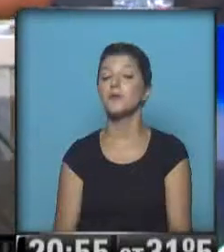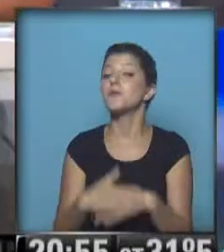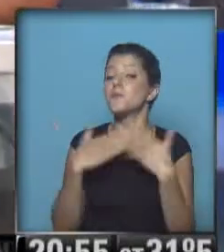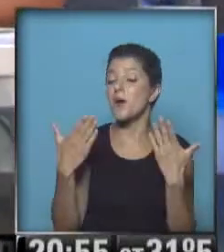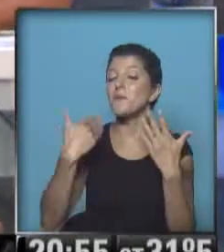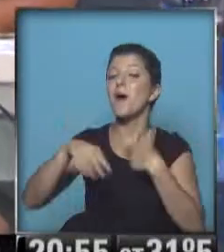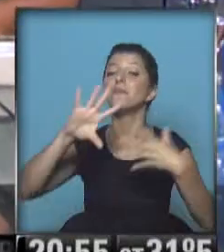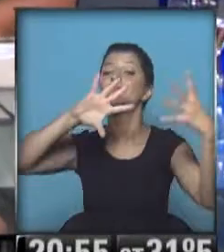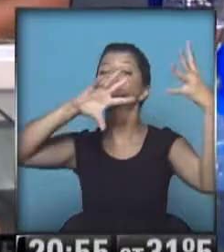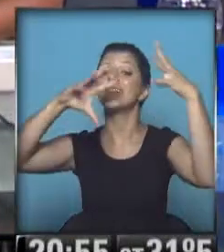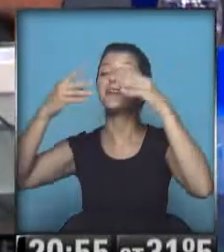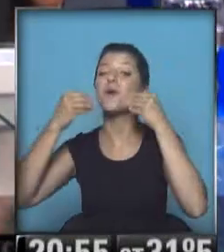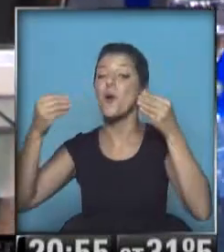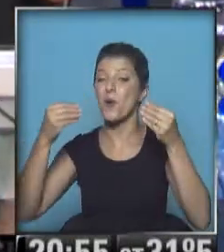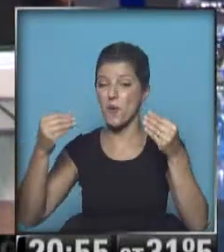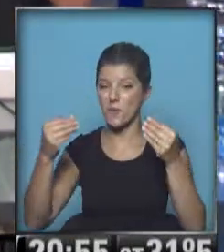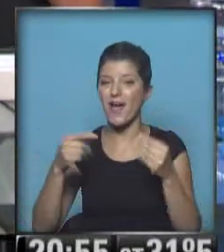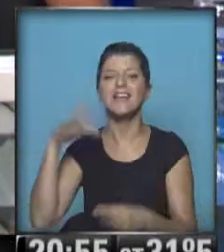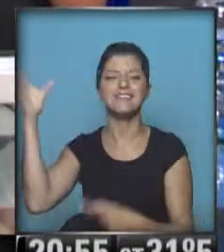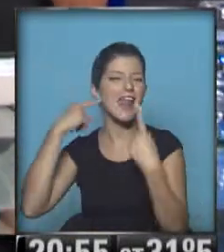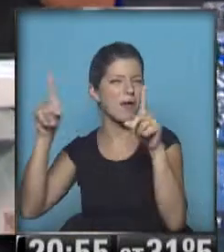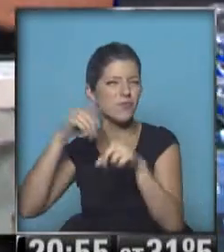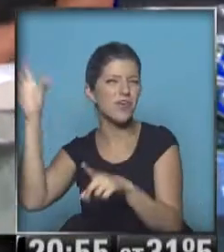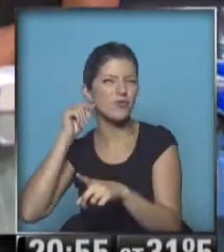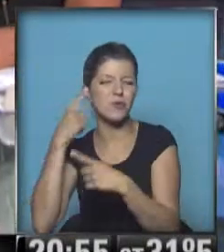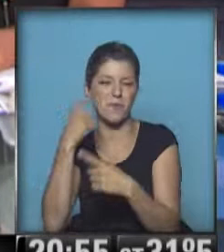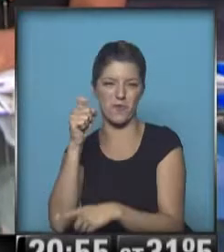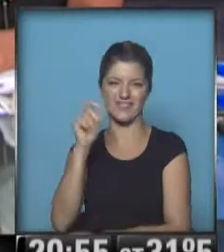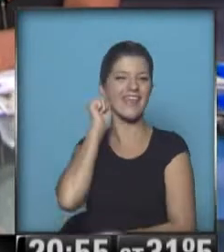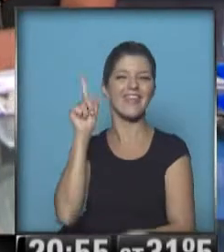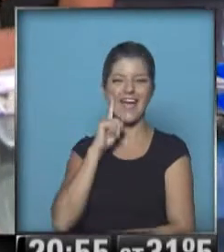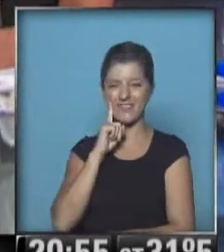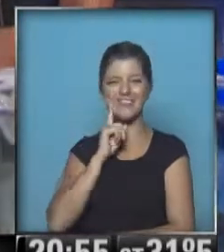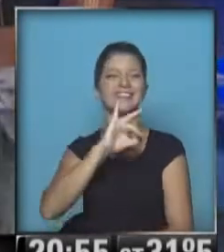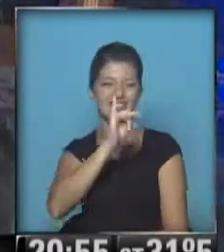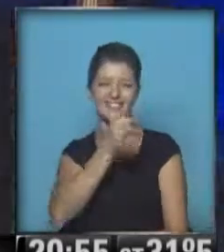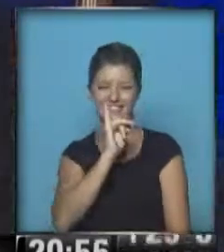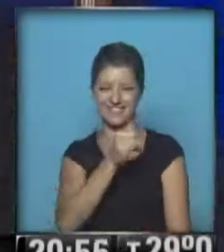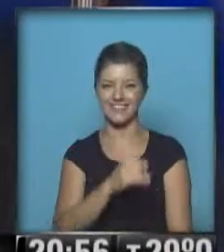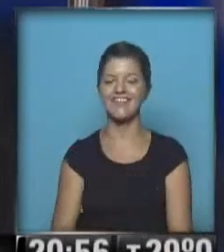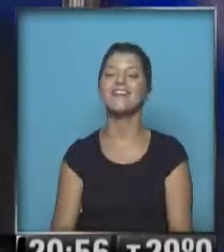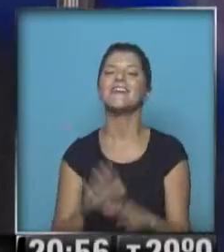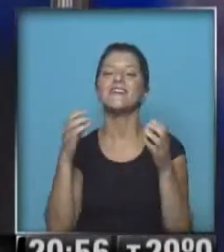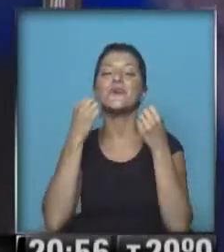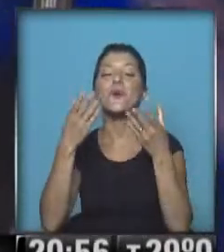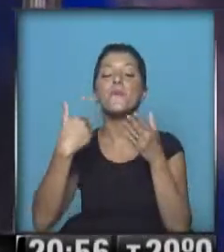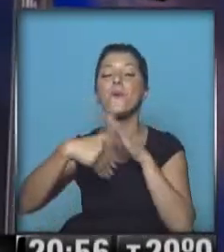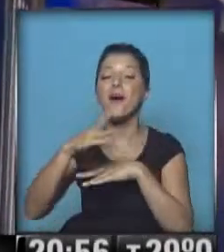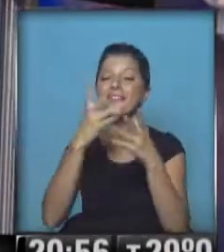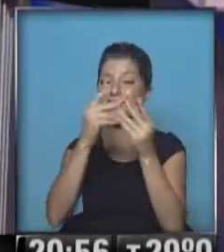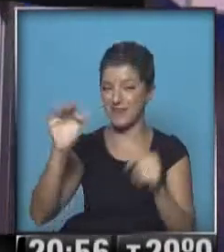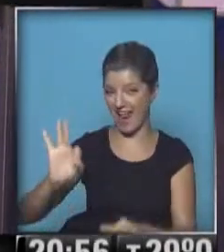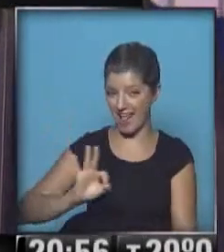Bueno, nos vamos a ver entonces más del clima. Esa musiquita ya no es sinónimo de Gabriela. Claro, a ver. ¿Y cómo van a despedir el año